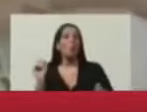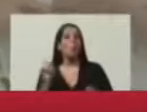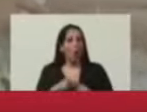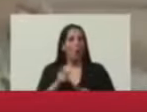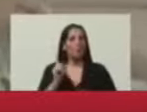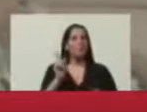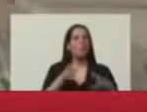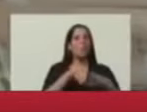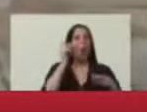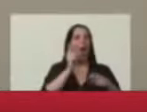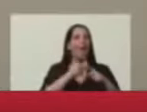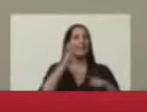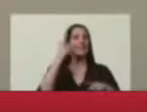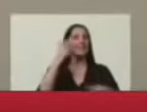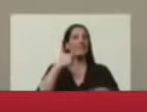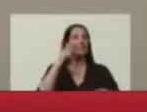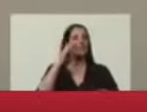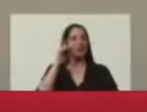inteligencia.